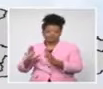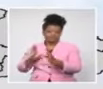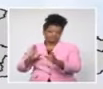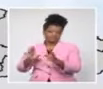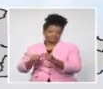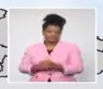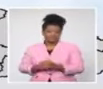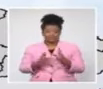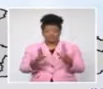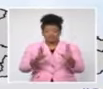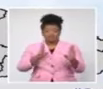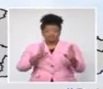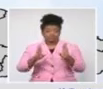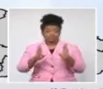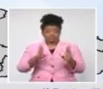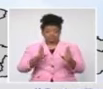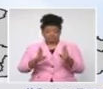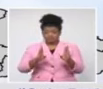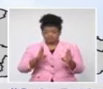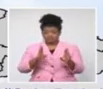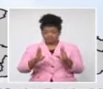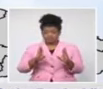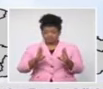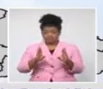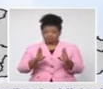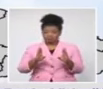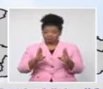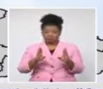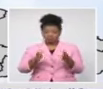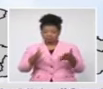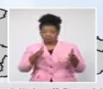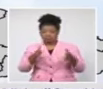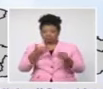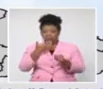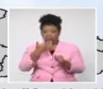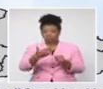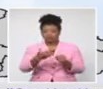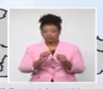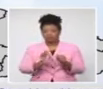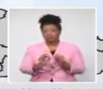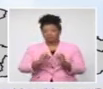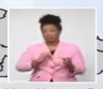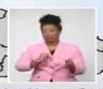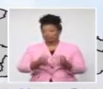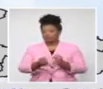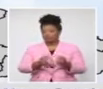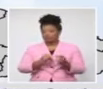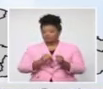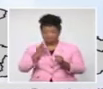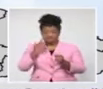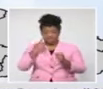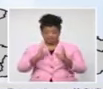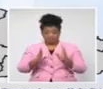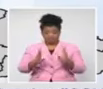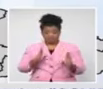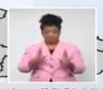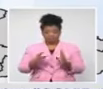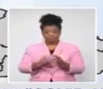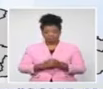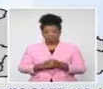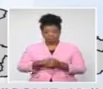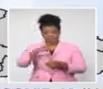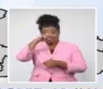centro se va logrando una estabilidad en el control, se puede ver ahí. Santi Espíritu